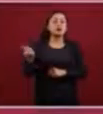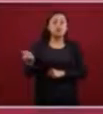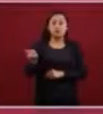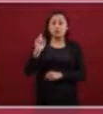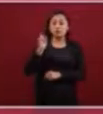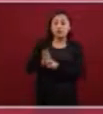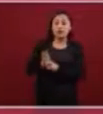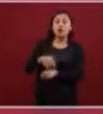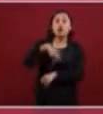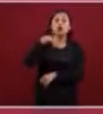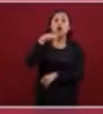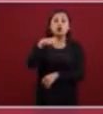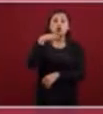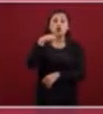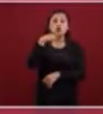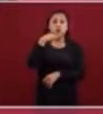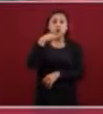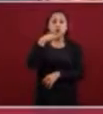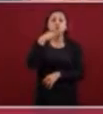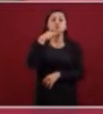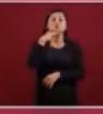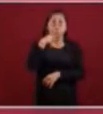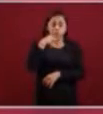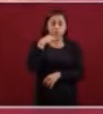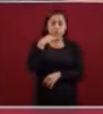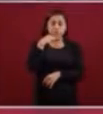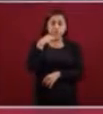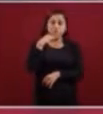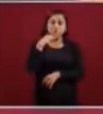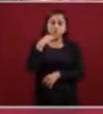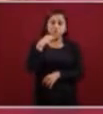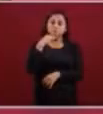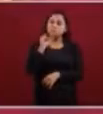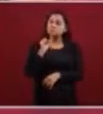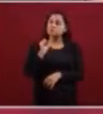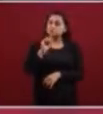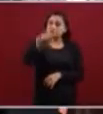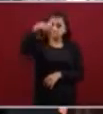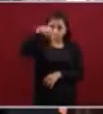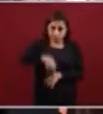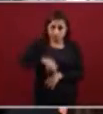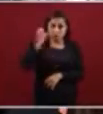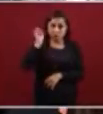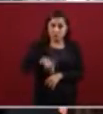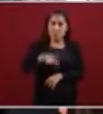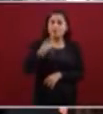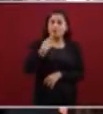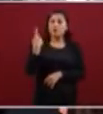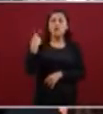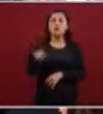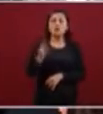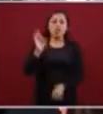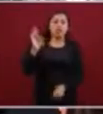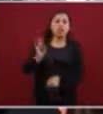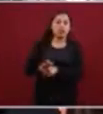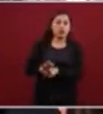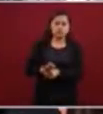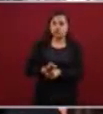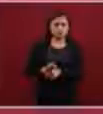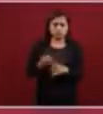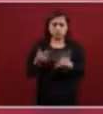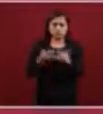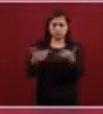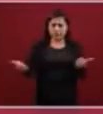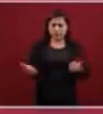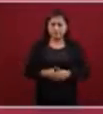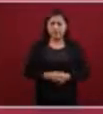efecto, aquí lo vamos a denunciar. No se protege a nadie, nada más que